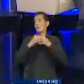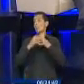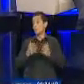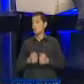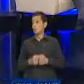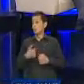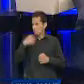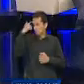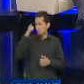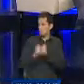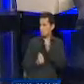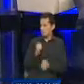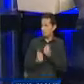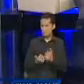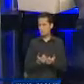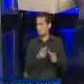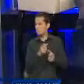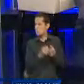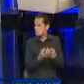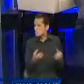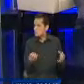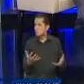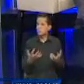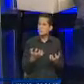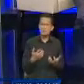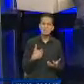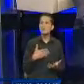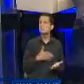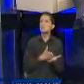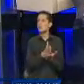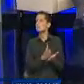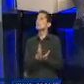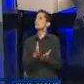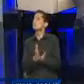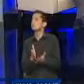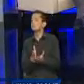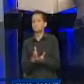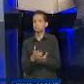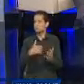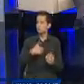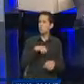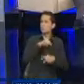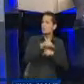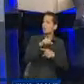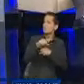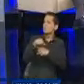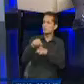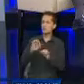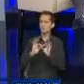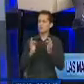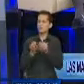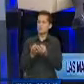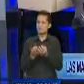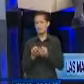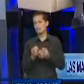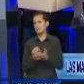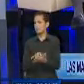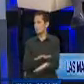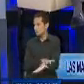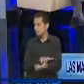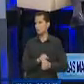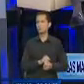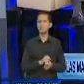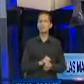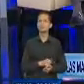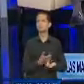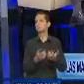que yo estoy observando es que hay una cantidad de reivindicaciones no claras, desde oponerse al plan familia, oponerse al código, a las reformas